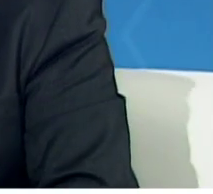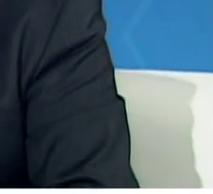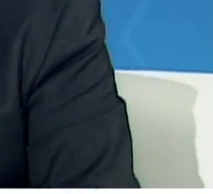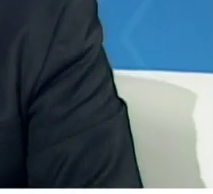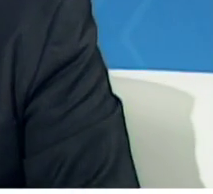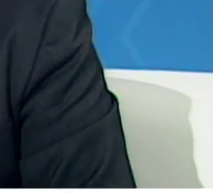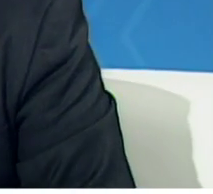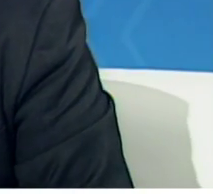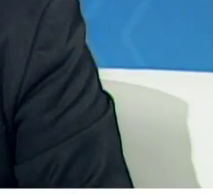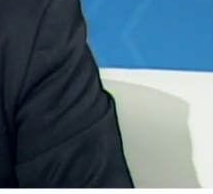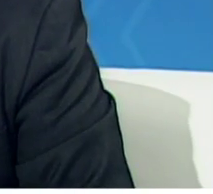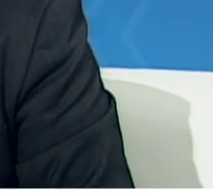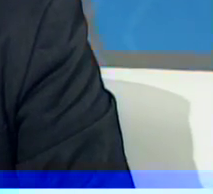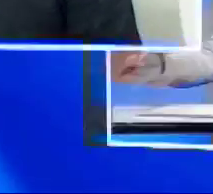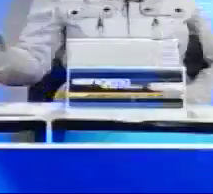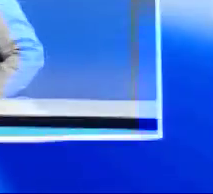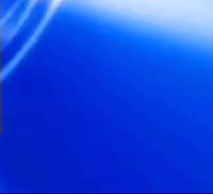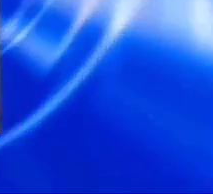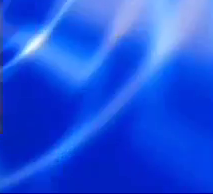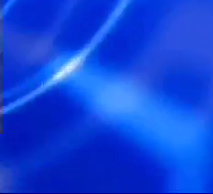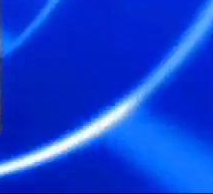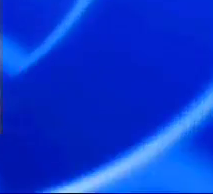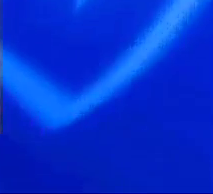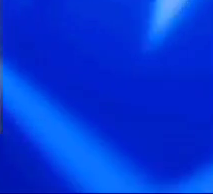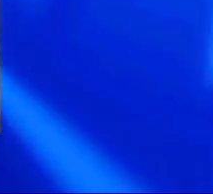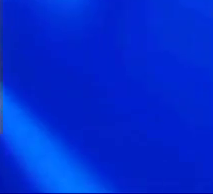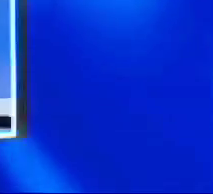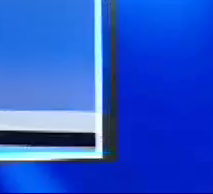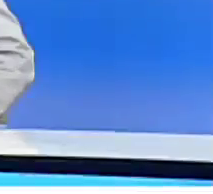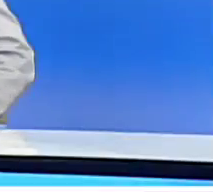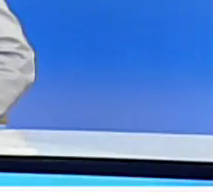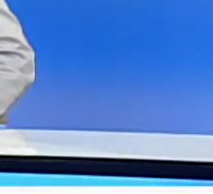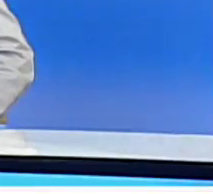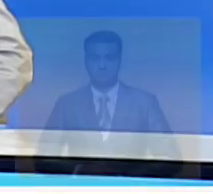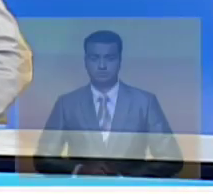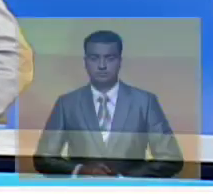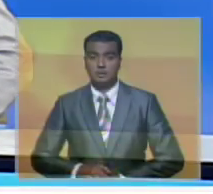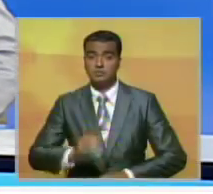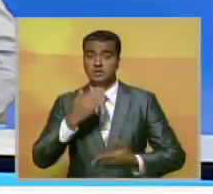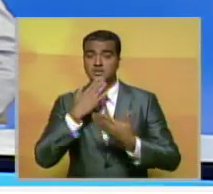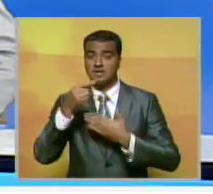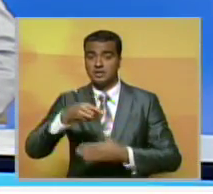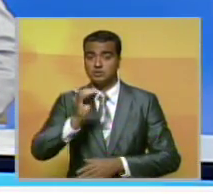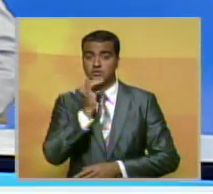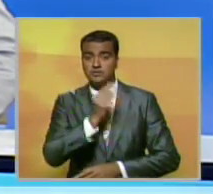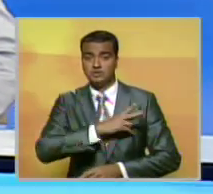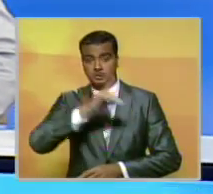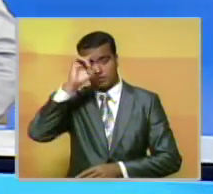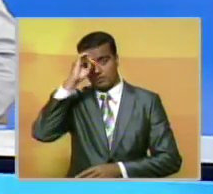desde acá. Quedamos contigo, Endrina. Gracias, Eduardo. Amigos, hasta aquí la presente emisión de su Noticiero